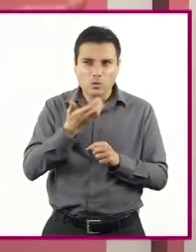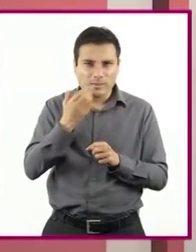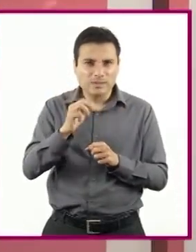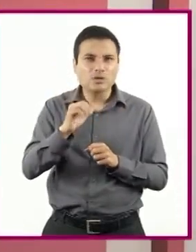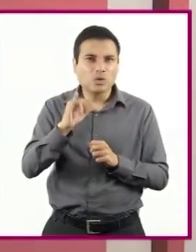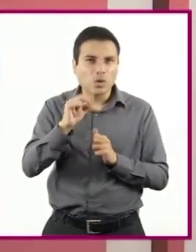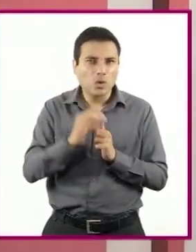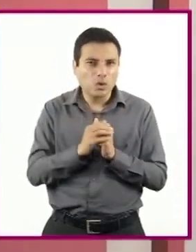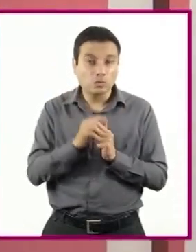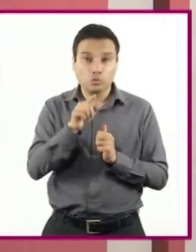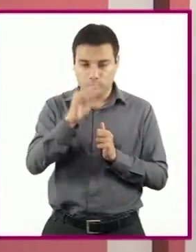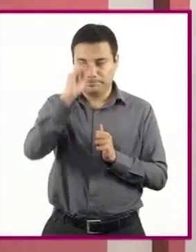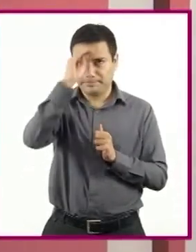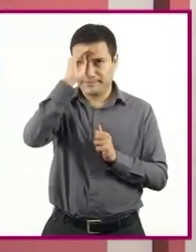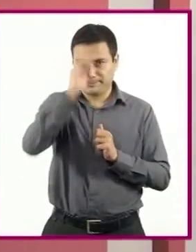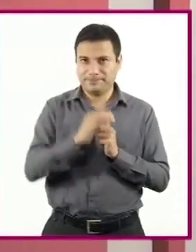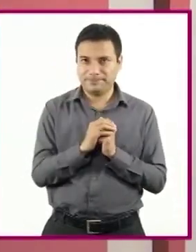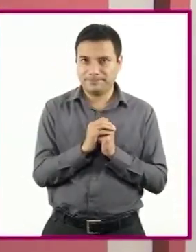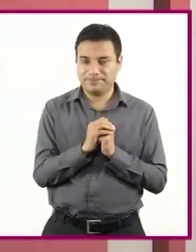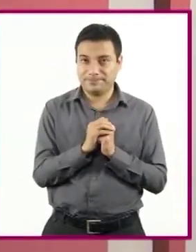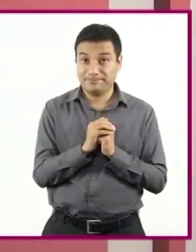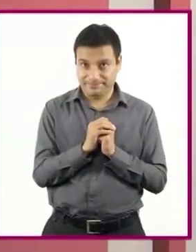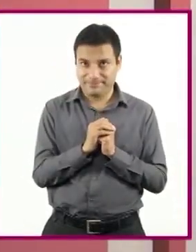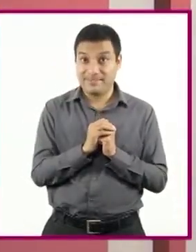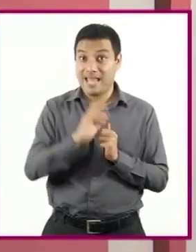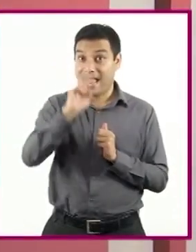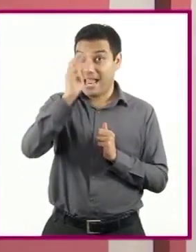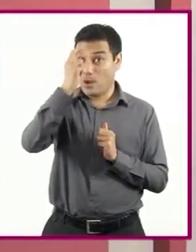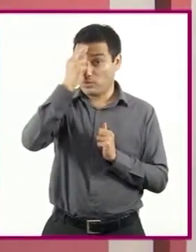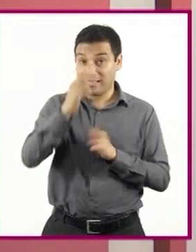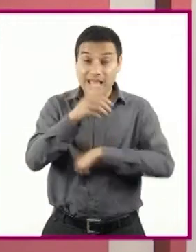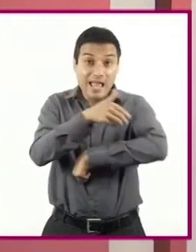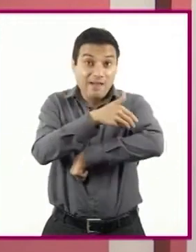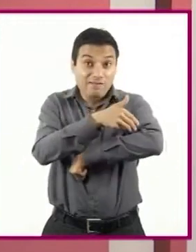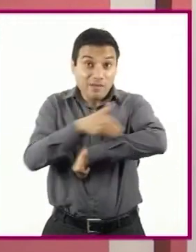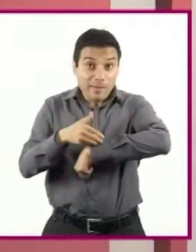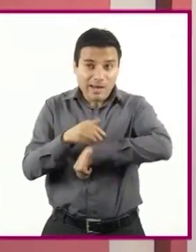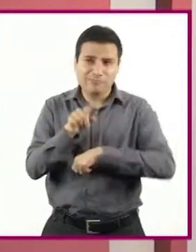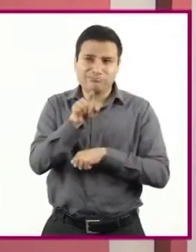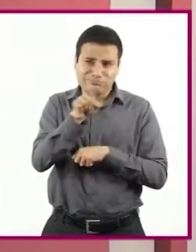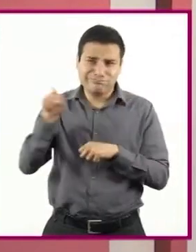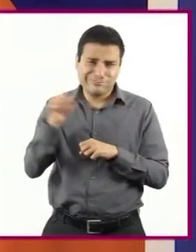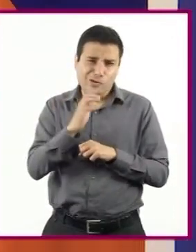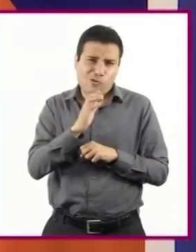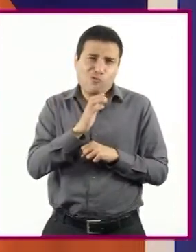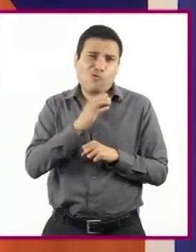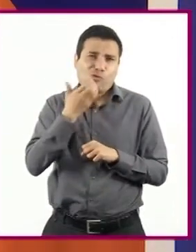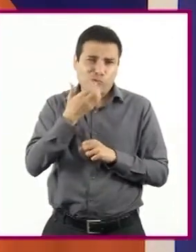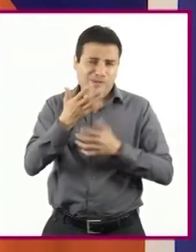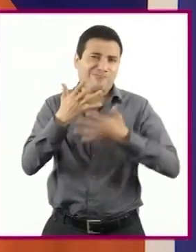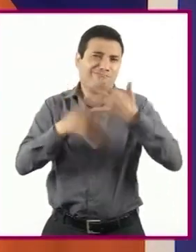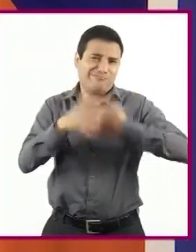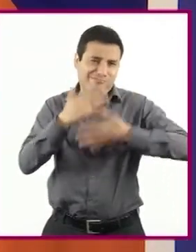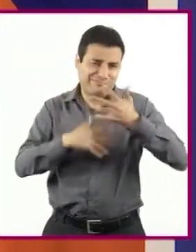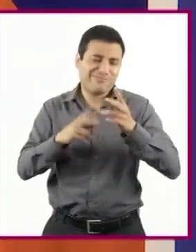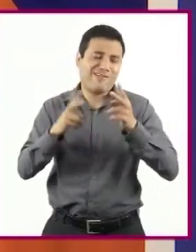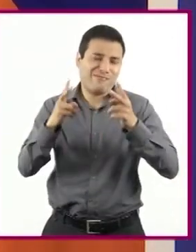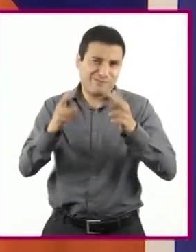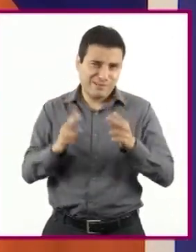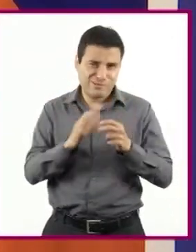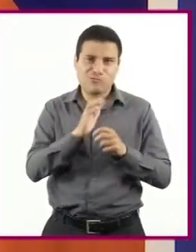frases. Así es. No hay que olvidar que en la experiencia y entorno familiar podemos encontrar fuentes de conocimiento que no debemos pasar por